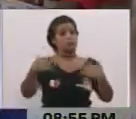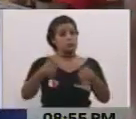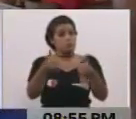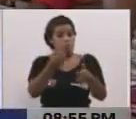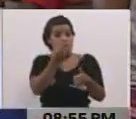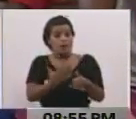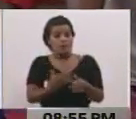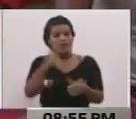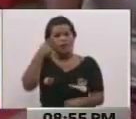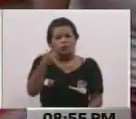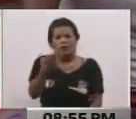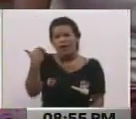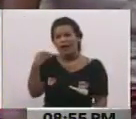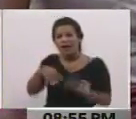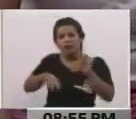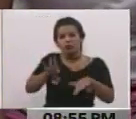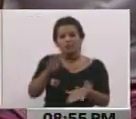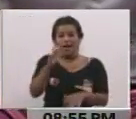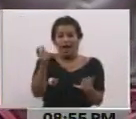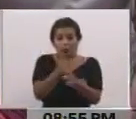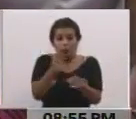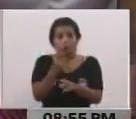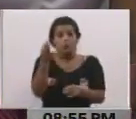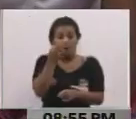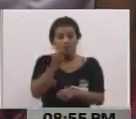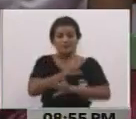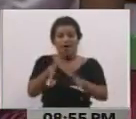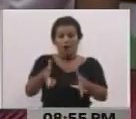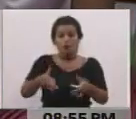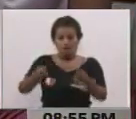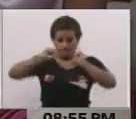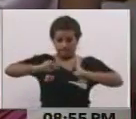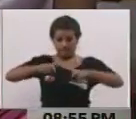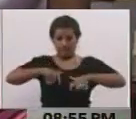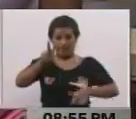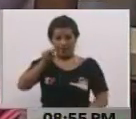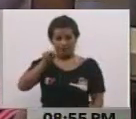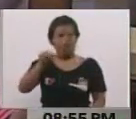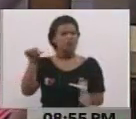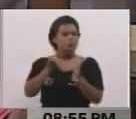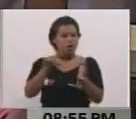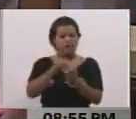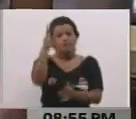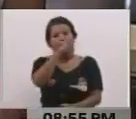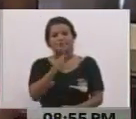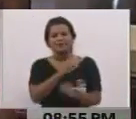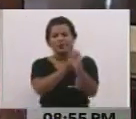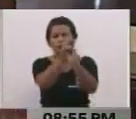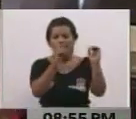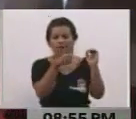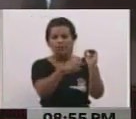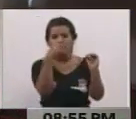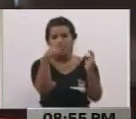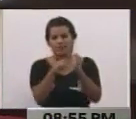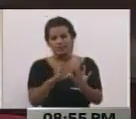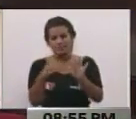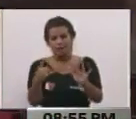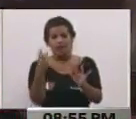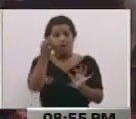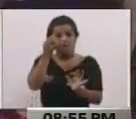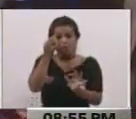de plata en triple salto en los Juegos Olímpicos de Río de Janeiro 2016, con una marca